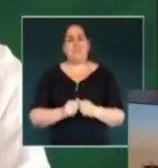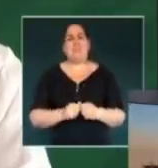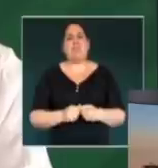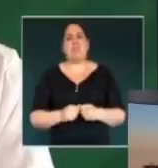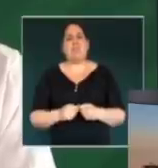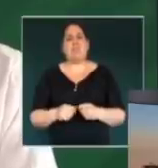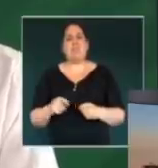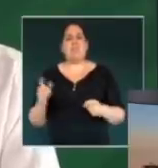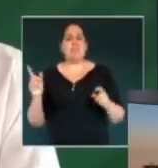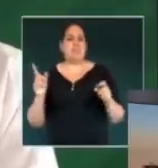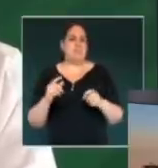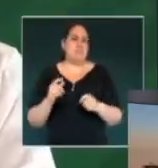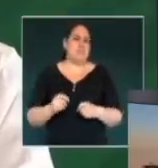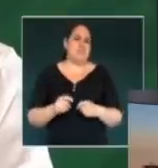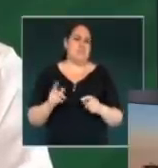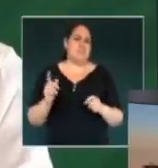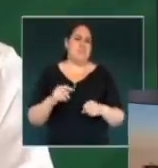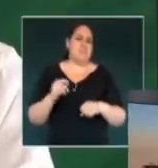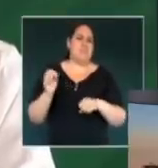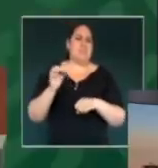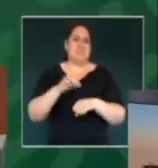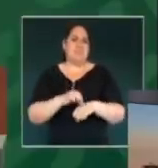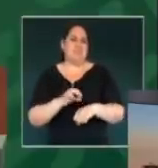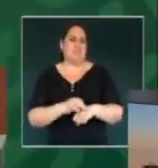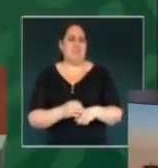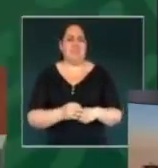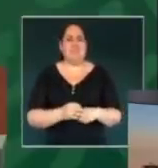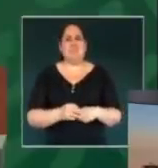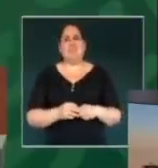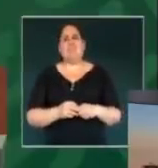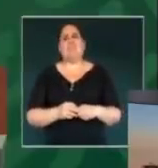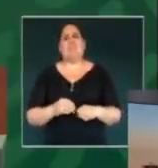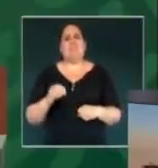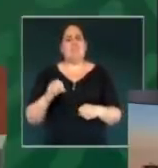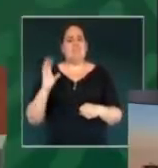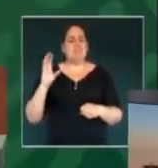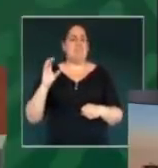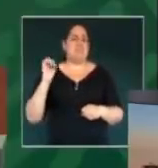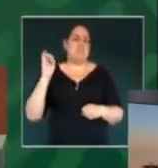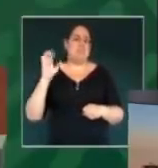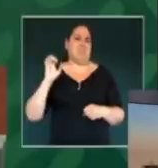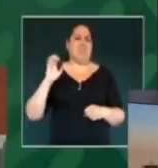por los científicos. Y eso fue lo que hicimos en México.